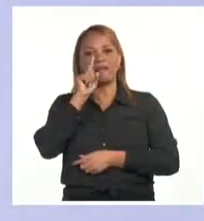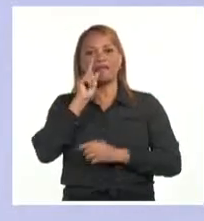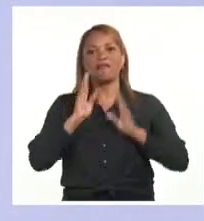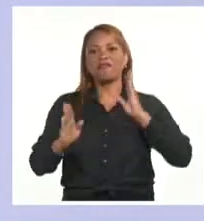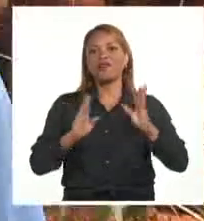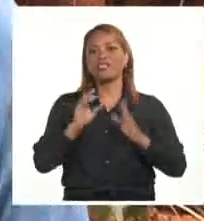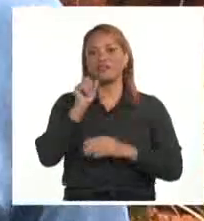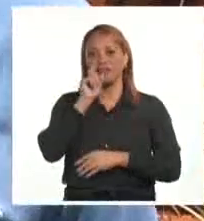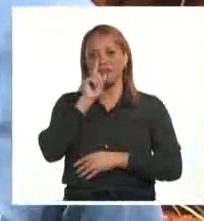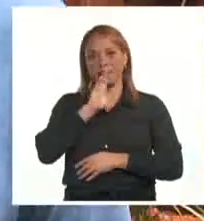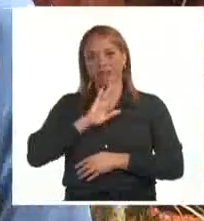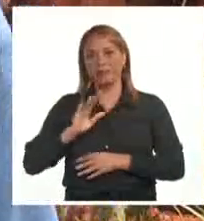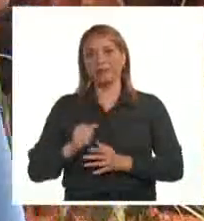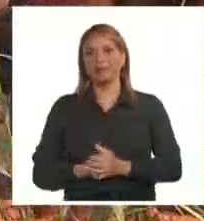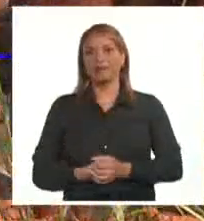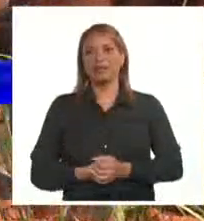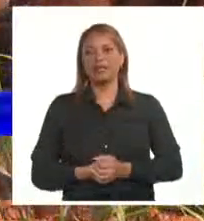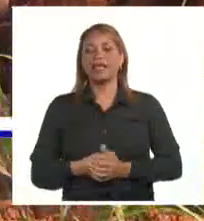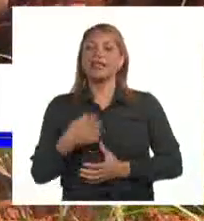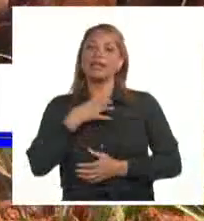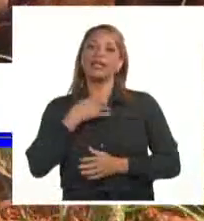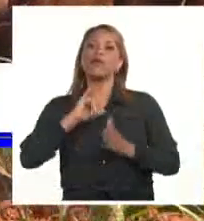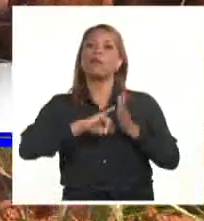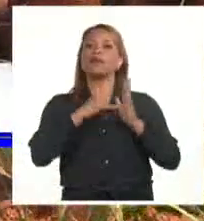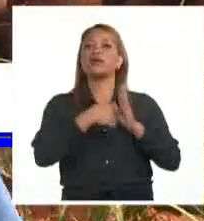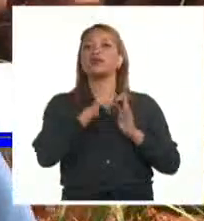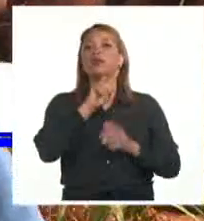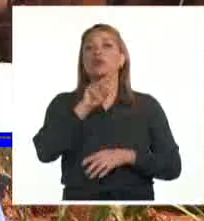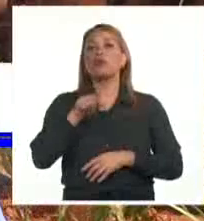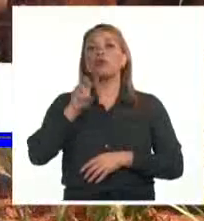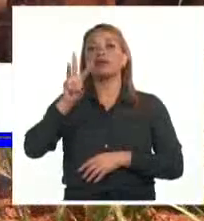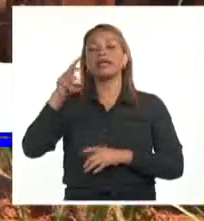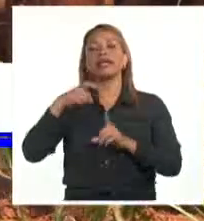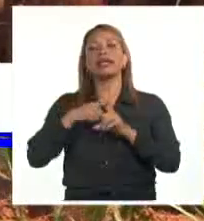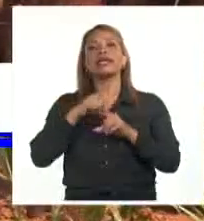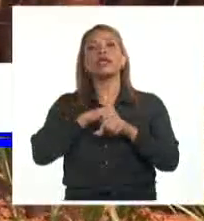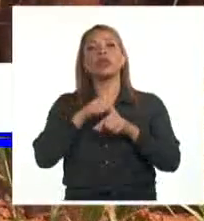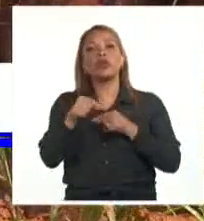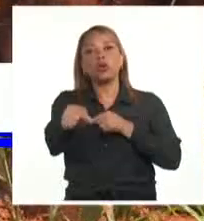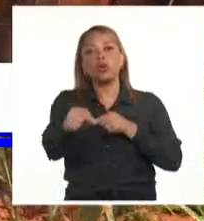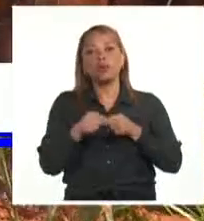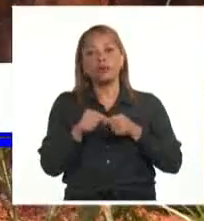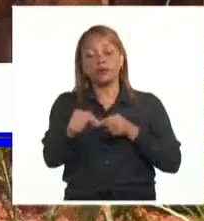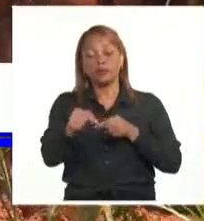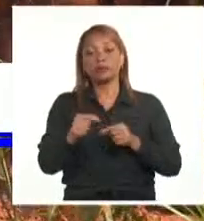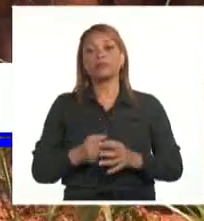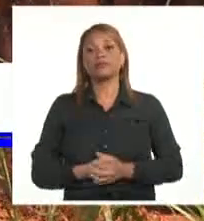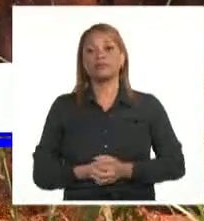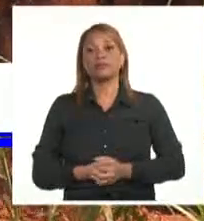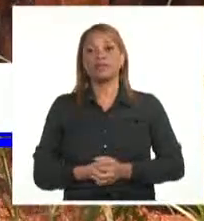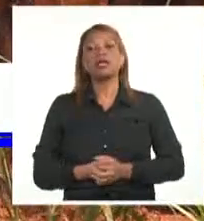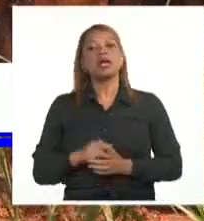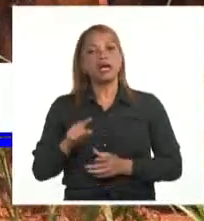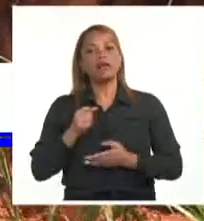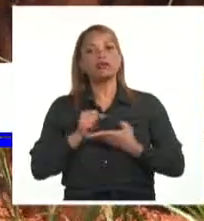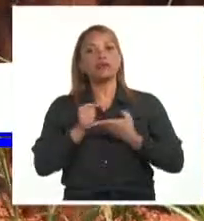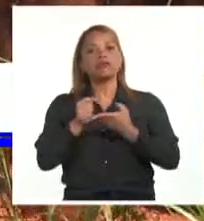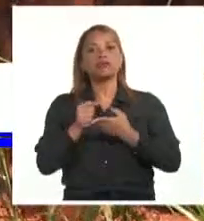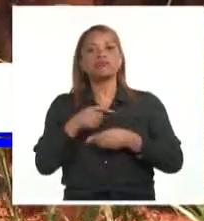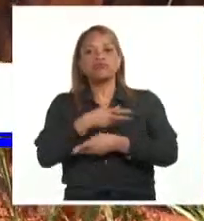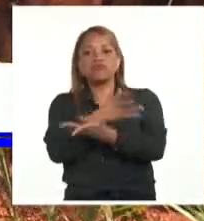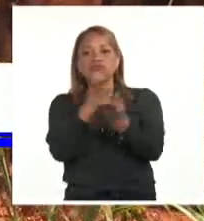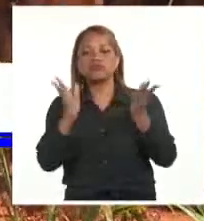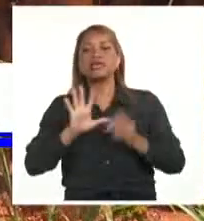inversión. Consiste en un proyecto de 2,3 kilómetros de línea a 34.500 volts que alimentará los 5 pozos